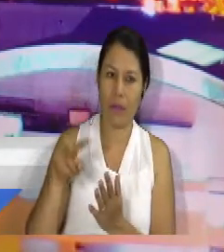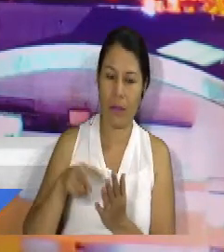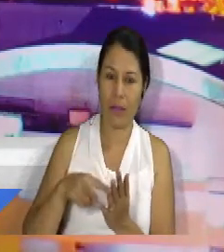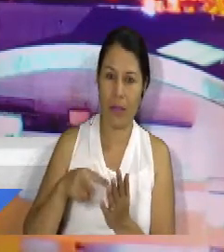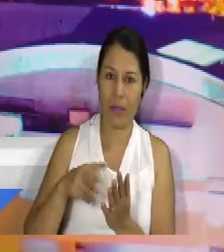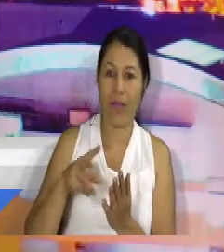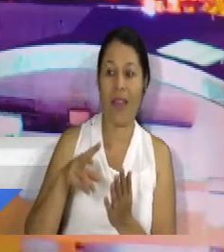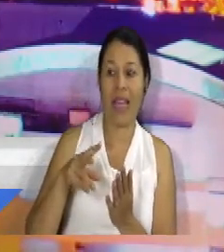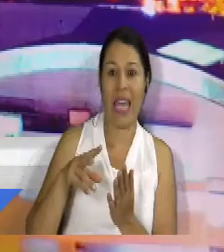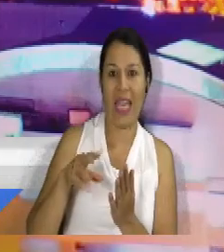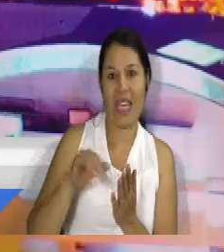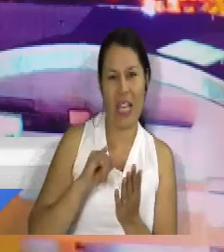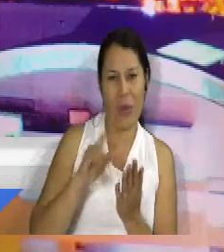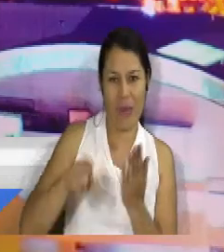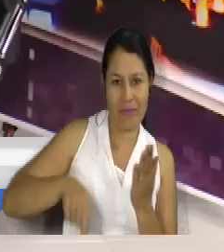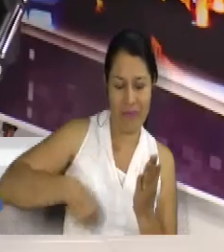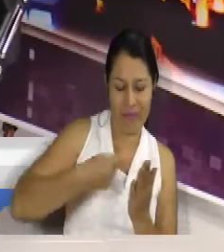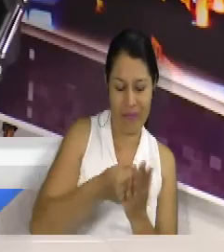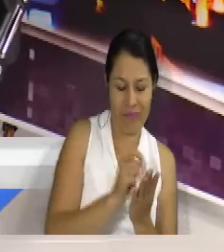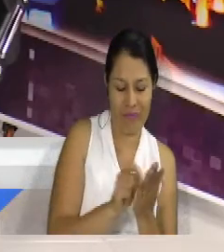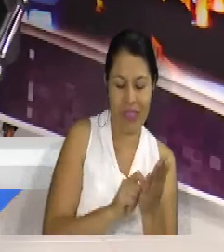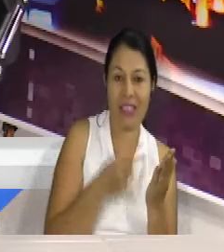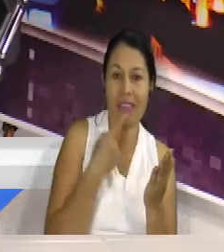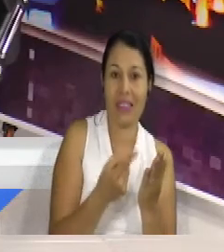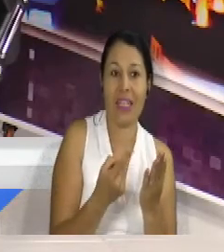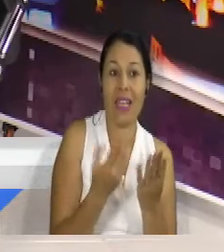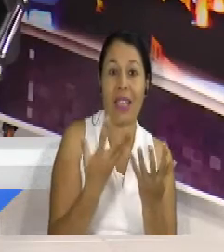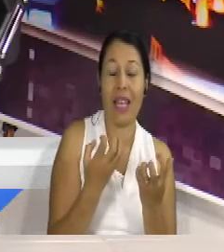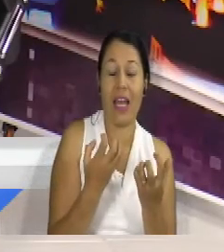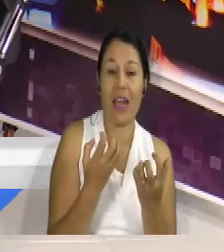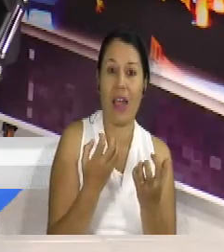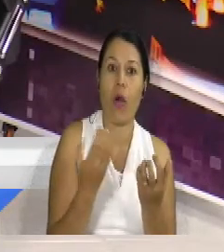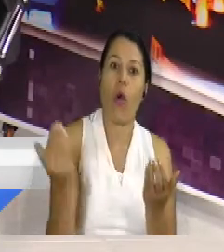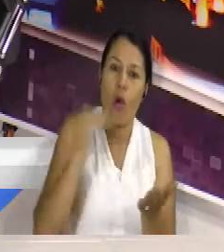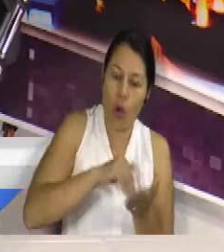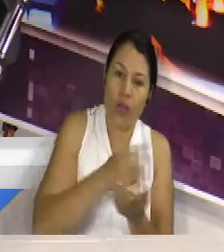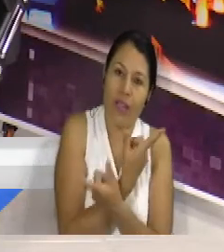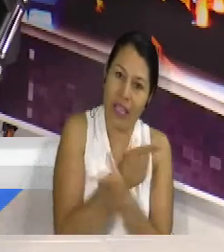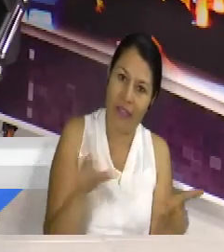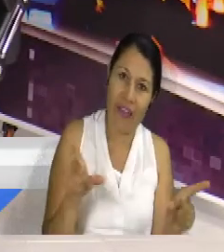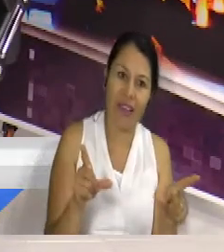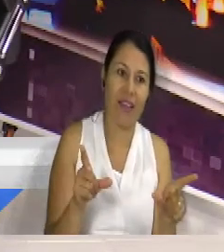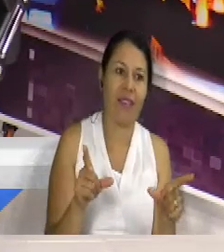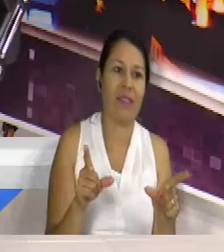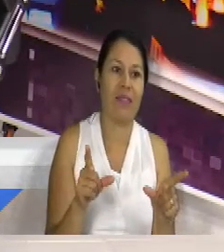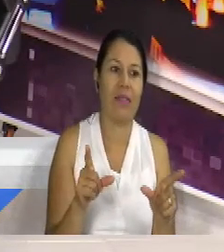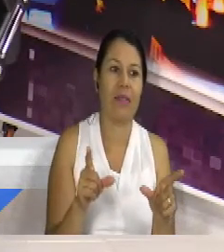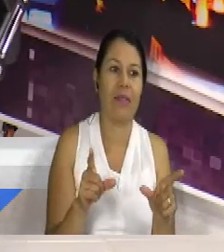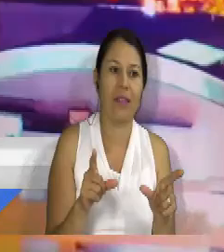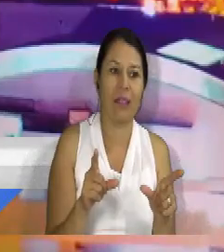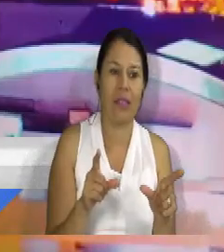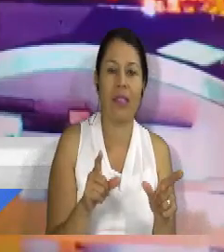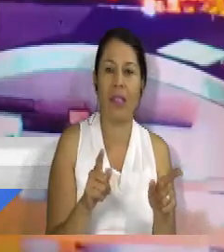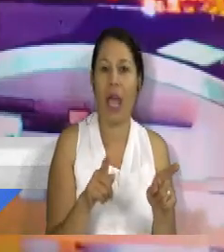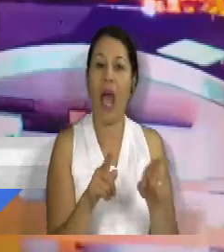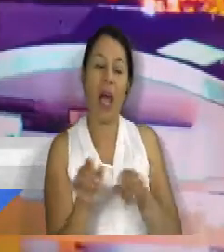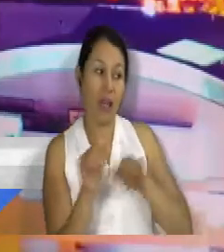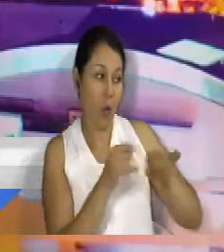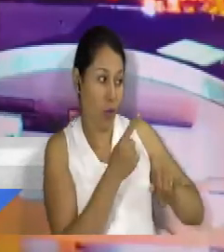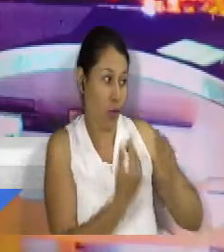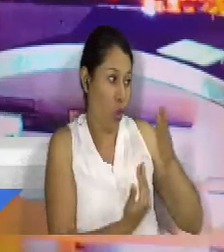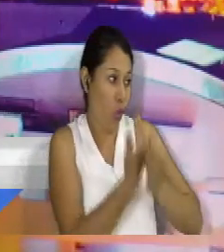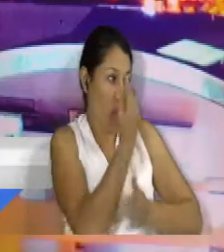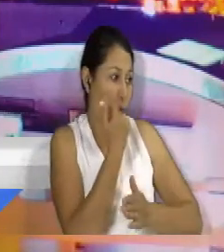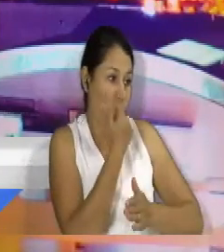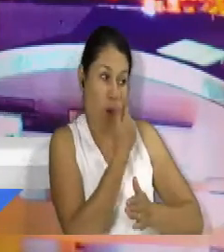la vi a partir de la operación. Y con los dos ojos después. Claro, y bien. Está excelente. Como nuevo esos ojos. Sí, señor, nuevo gracias a esa solidaridad nacional